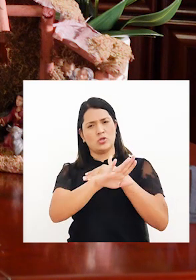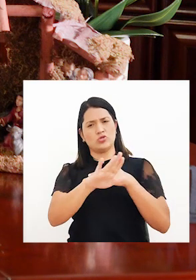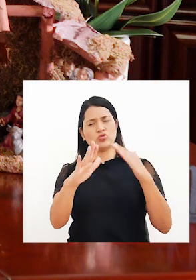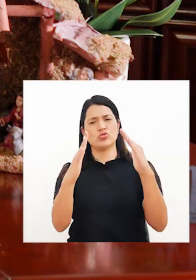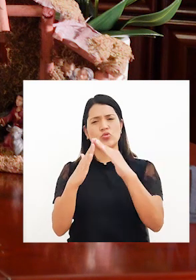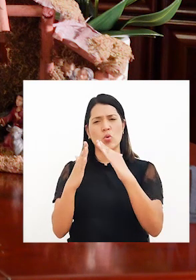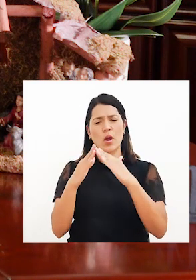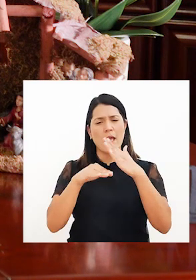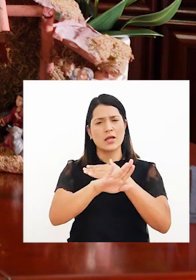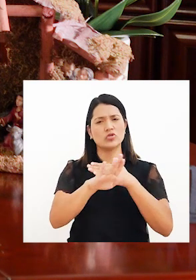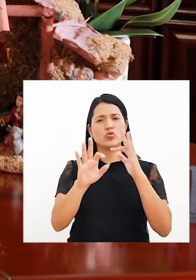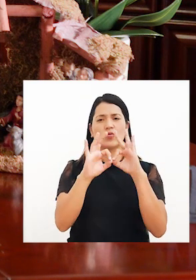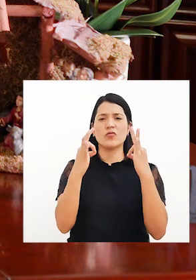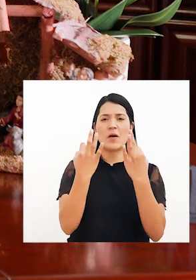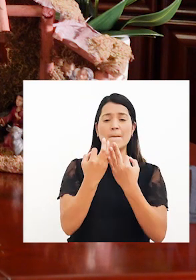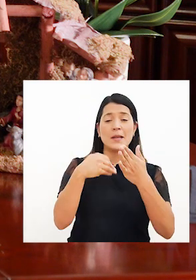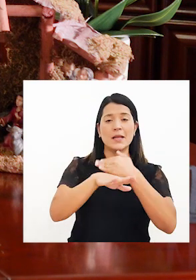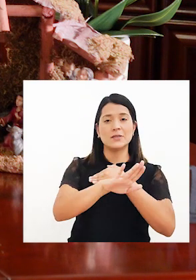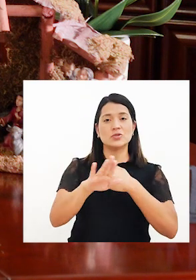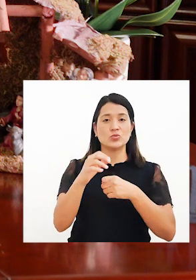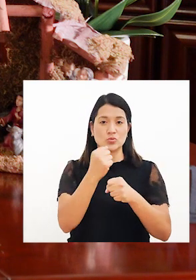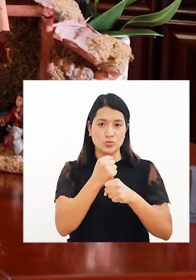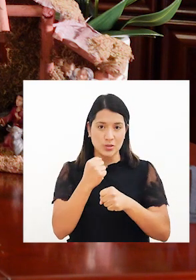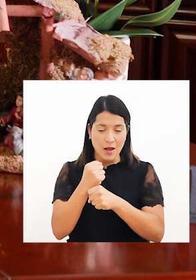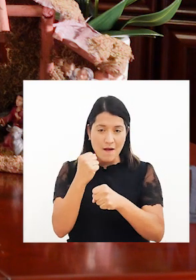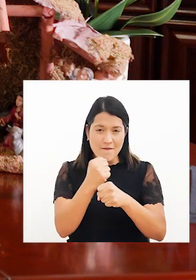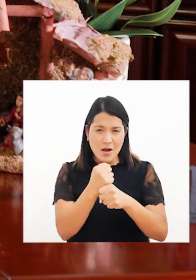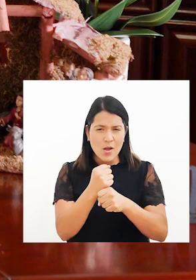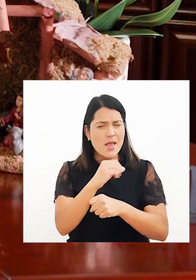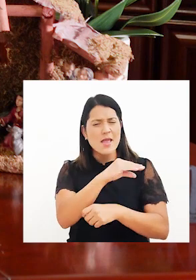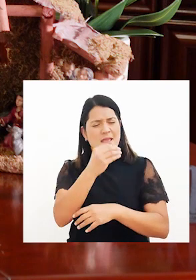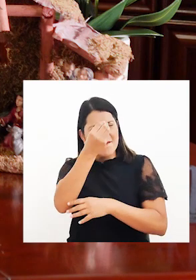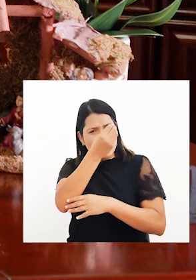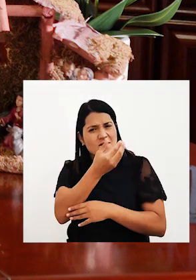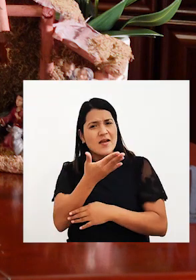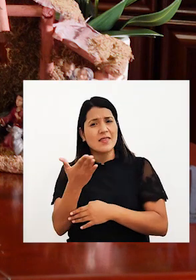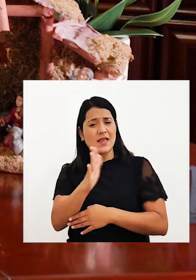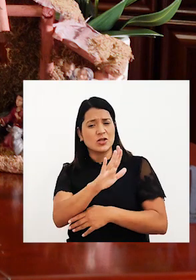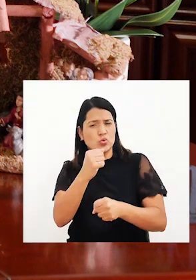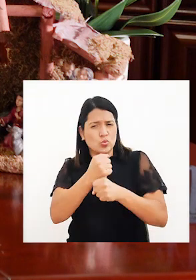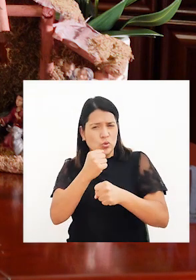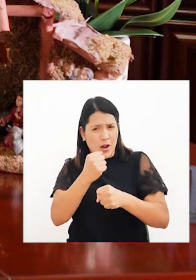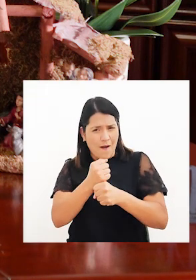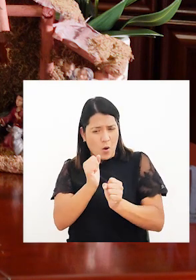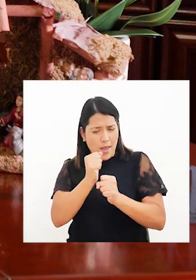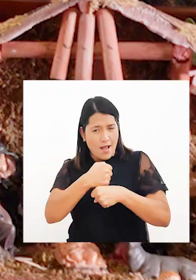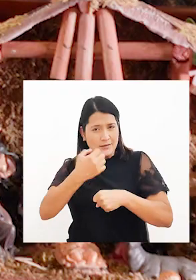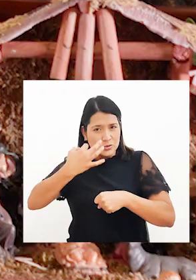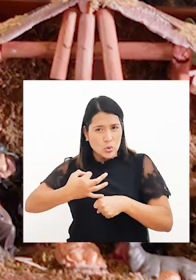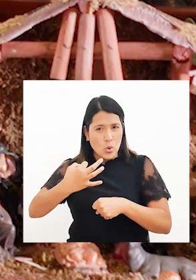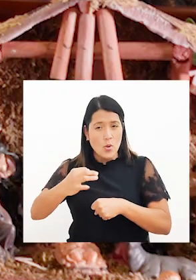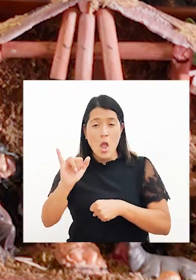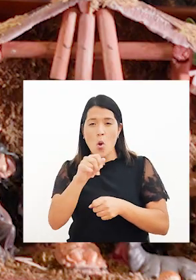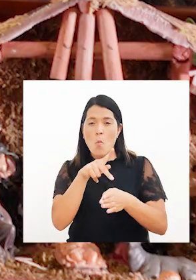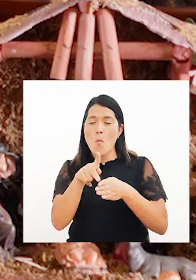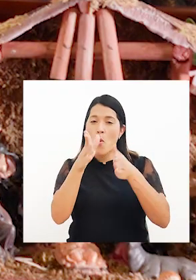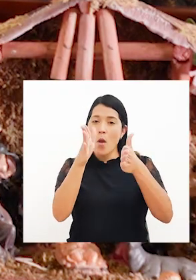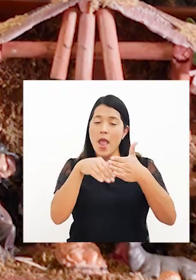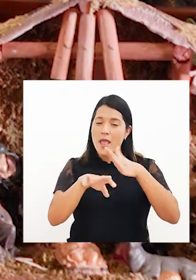sus familias, en sus trabajos, y que bendiga lo que día a día hacen como profesionales de la educación.